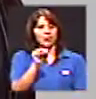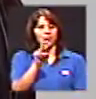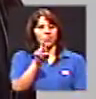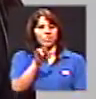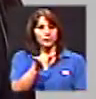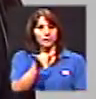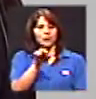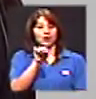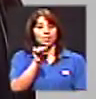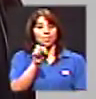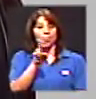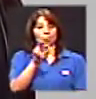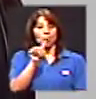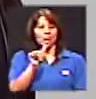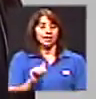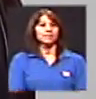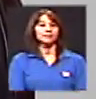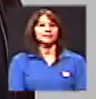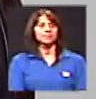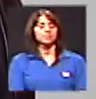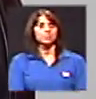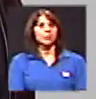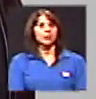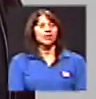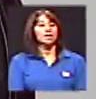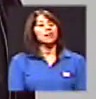Tal vez una de las preguntas